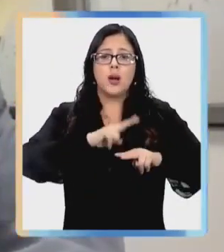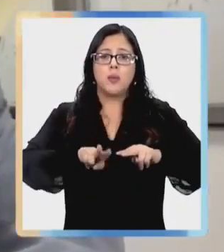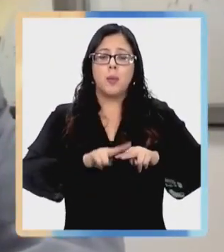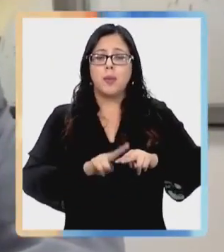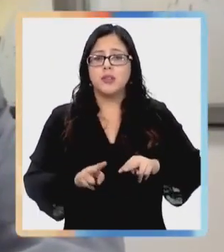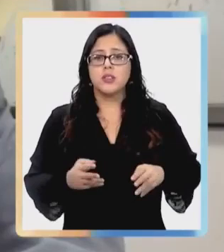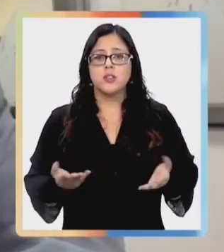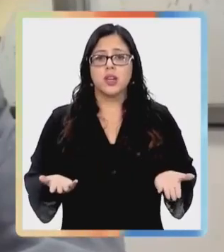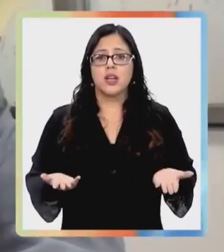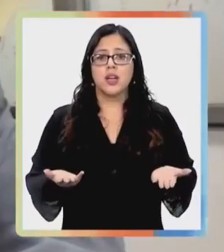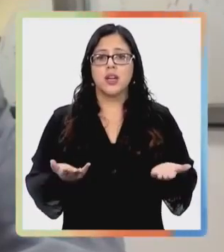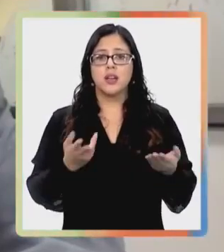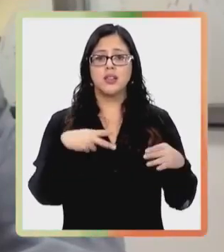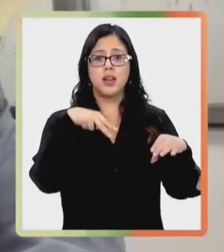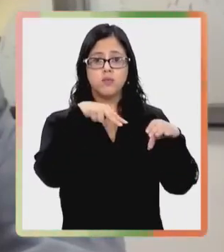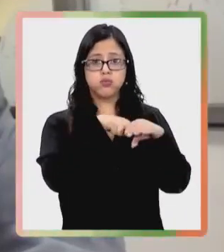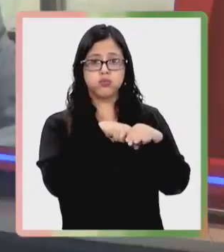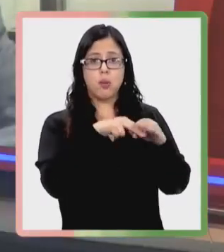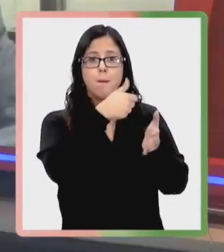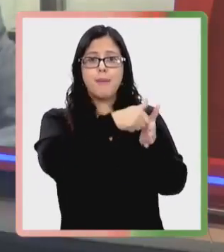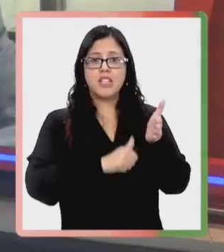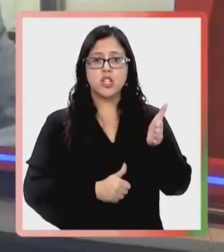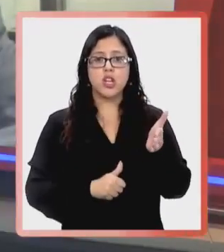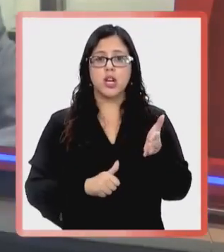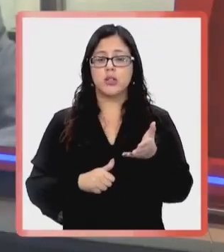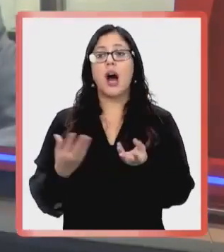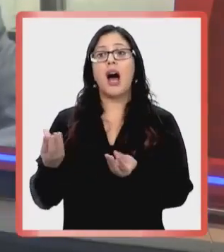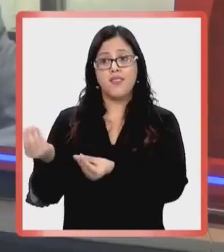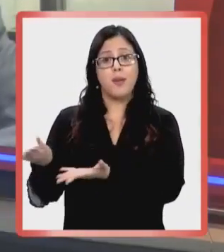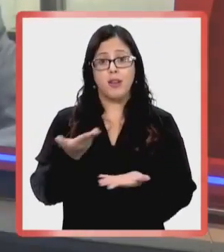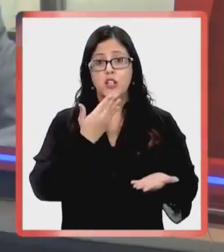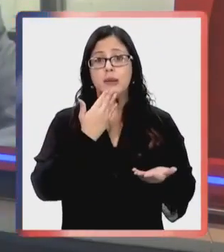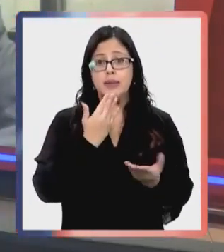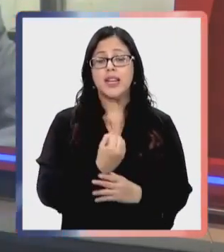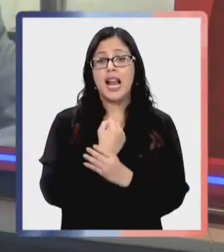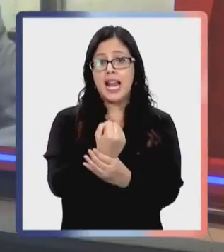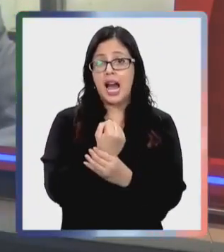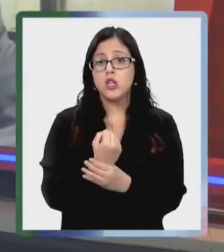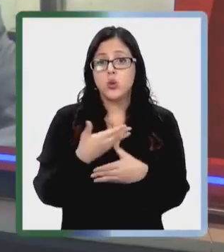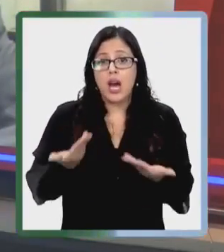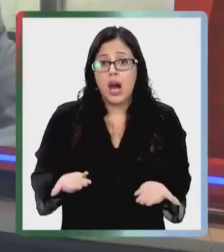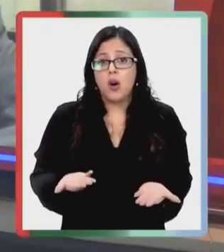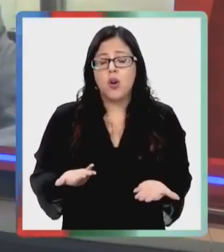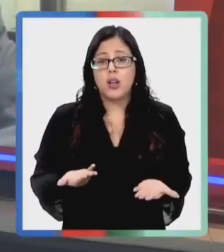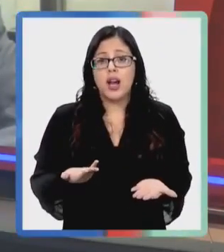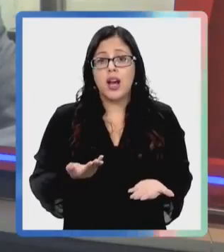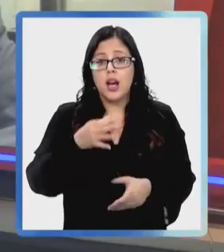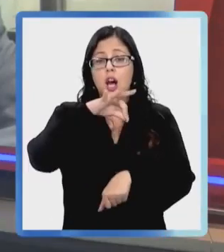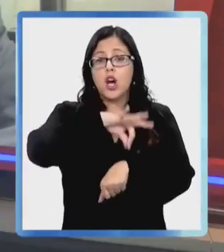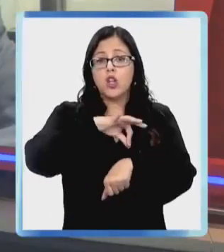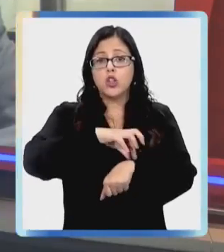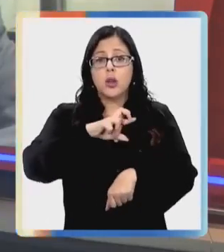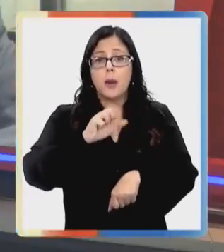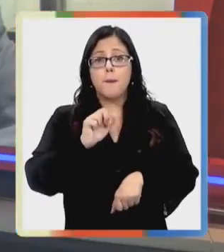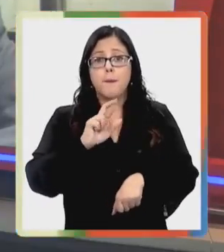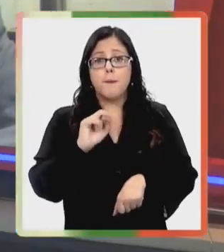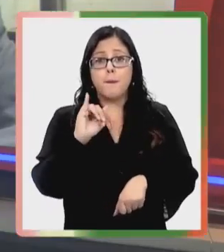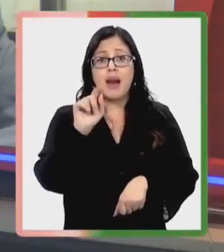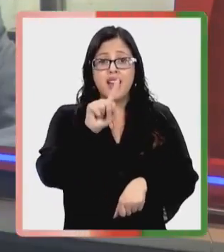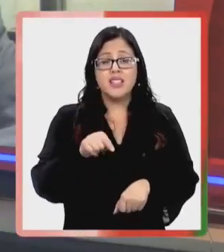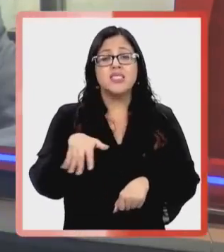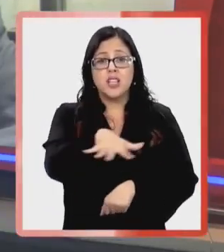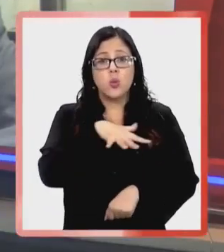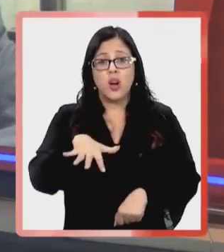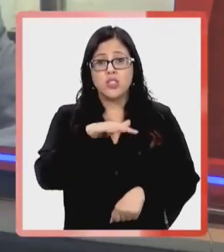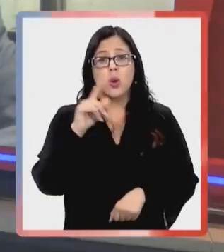preparado el pabellón en ese minuto. Bienvenidos los aportes también en este momento, doctor París, en que enfrentamos una situación bien